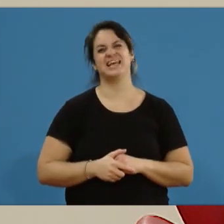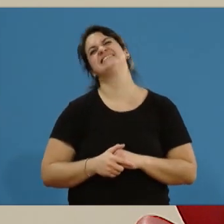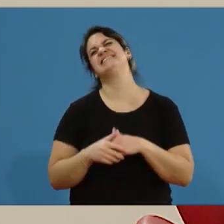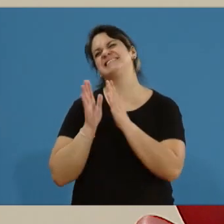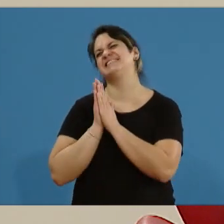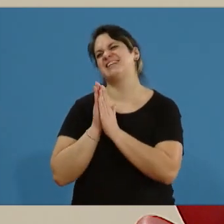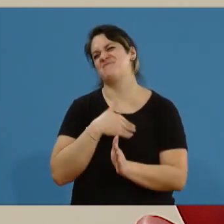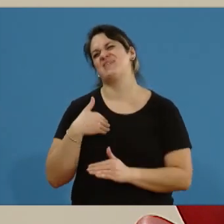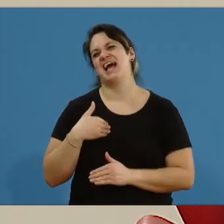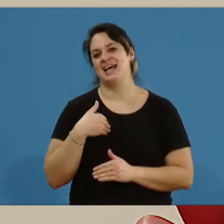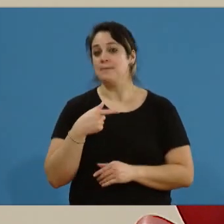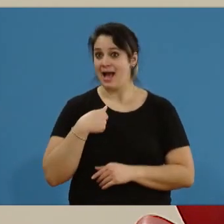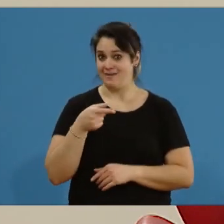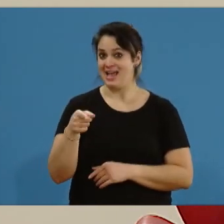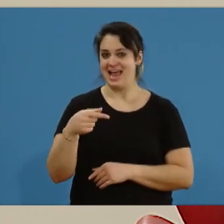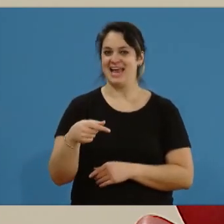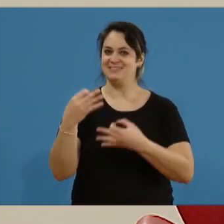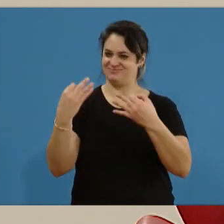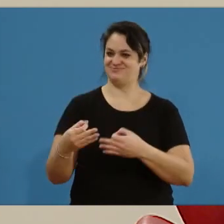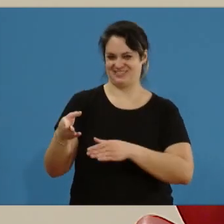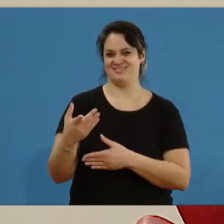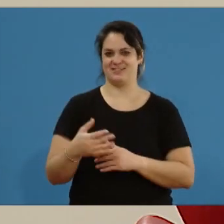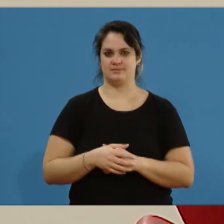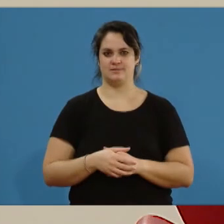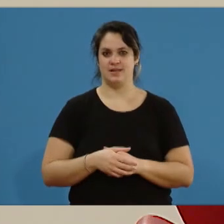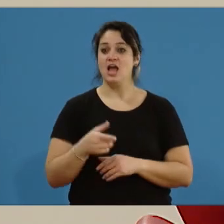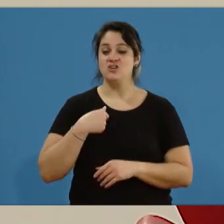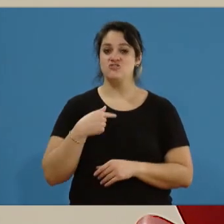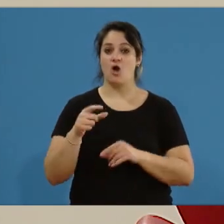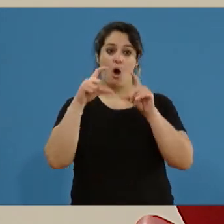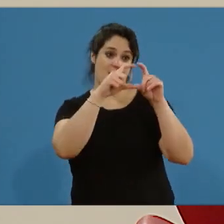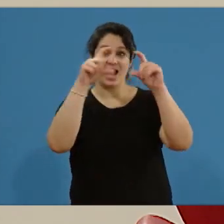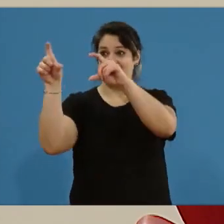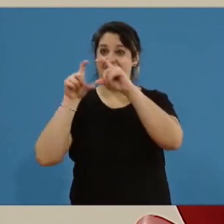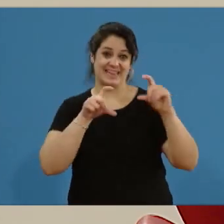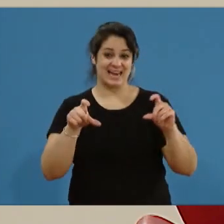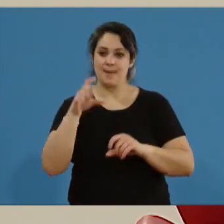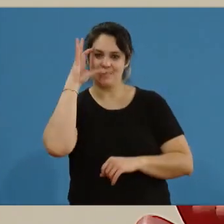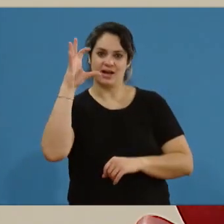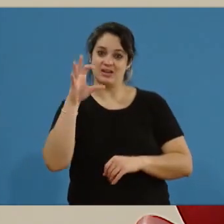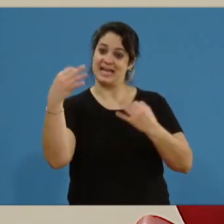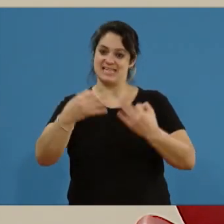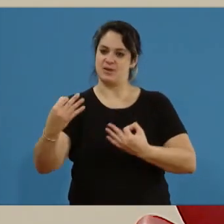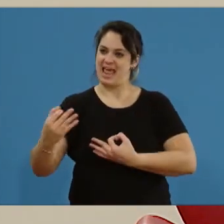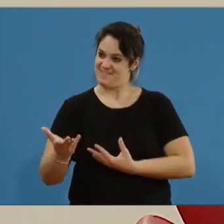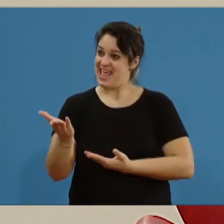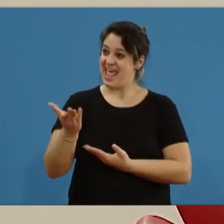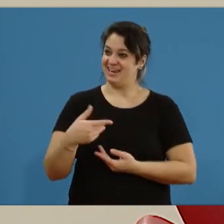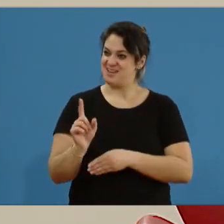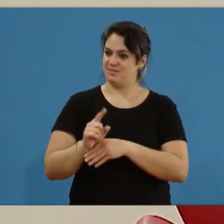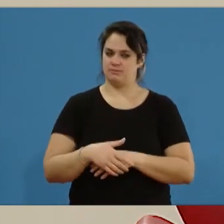Dale, ma. Vas a ver que se va a portar bien. Yo le voy a pegar cartelitos para recordarle que se tiene que portar